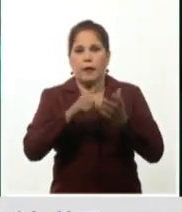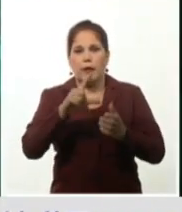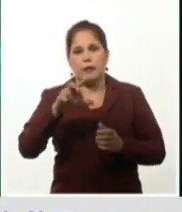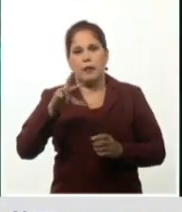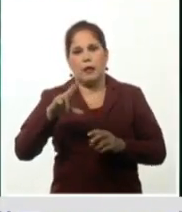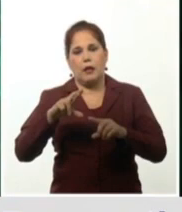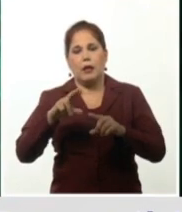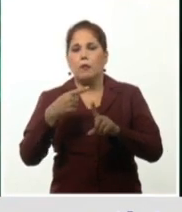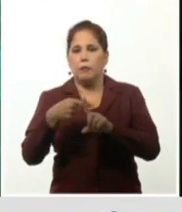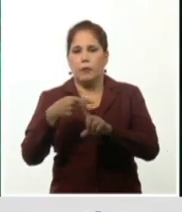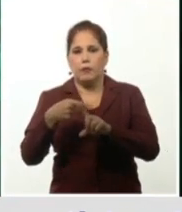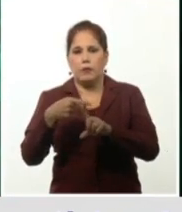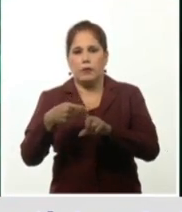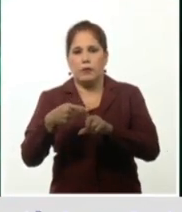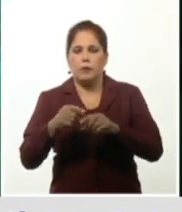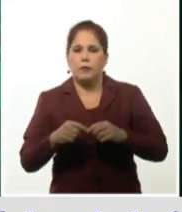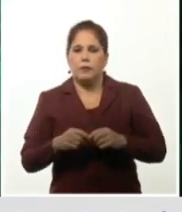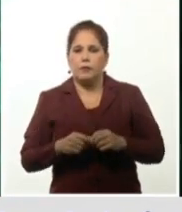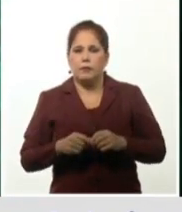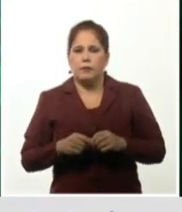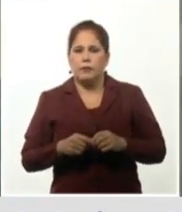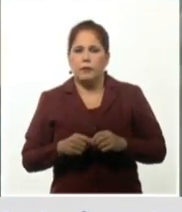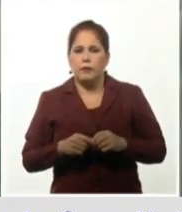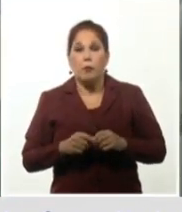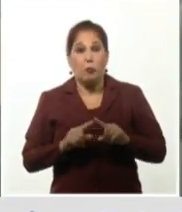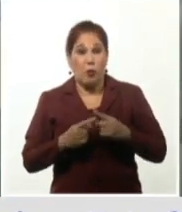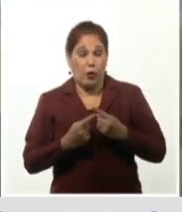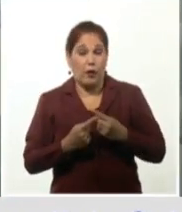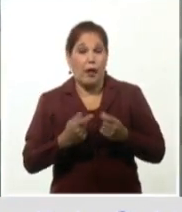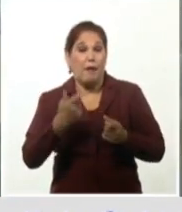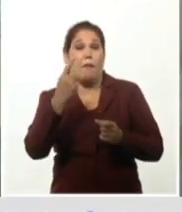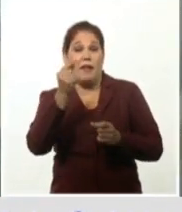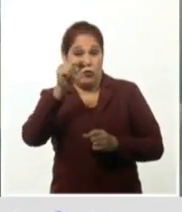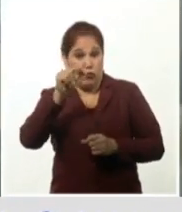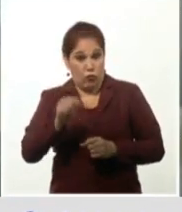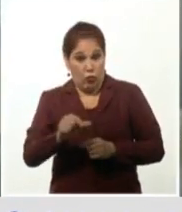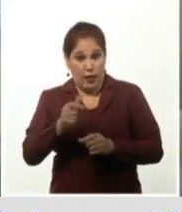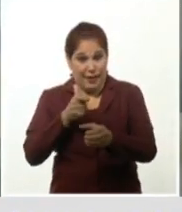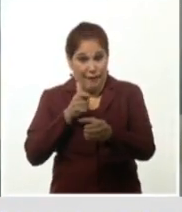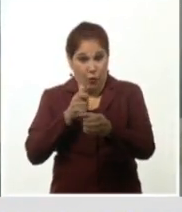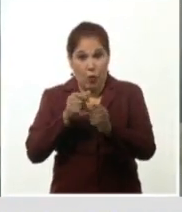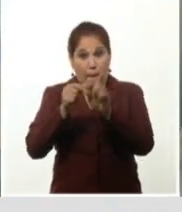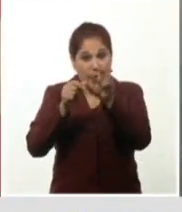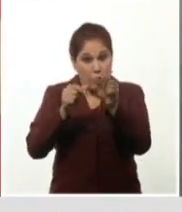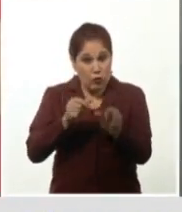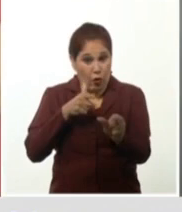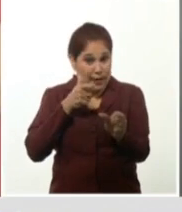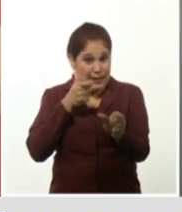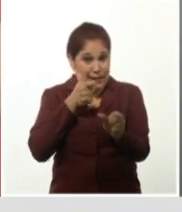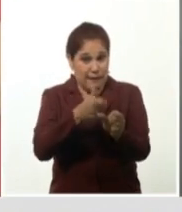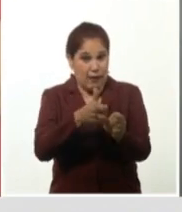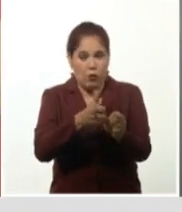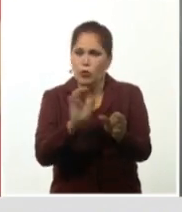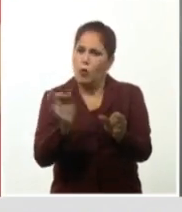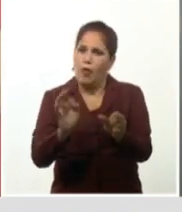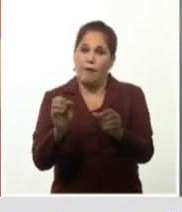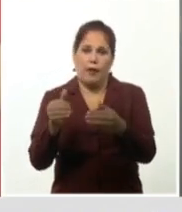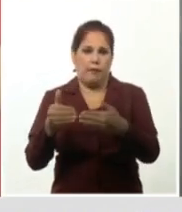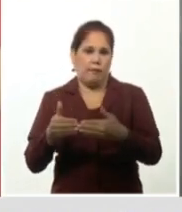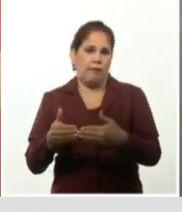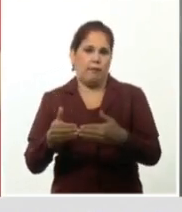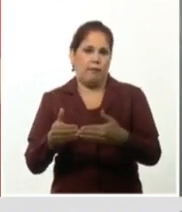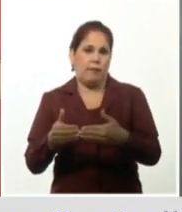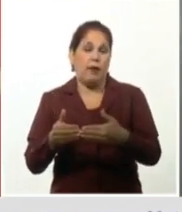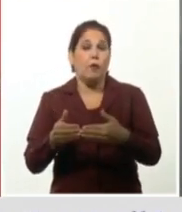Ese es un individuo en que el proceso de vacunación, de inmunización que estamos realizando, no ha concluido. Por tanto, su